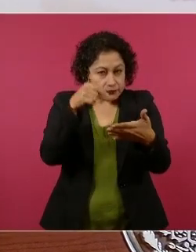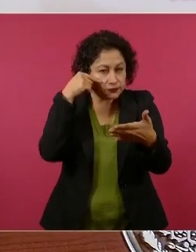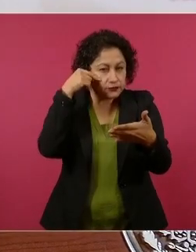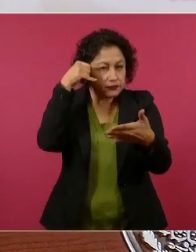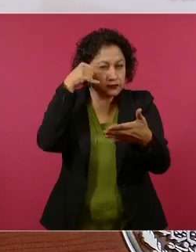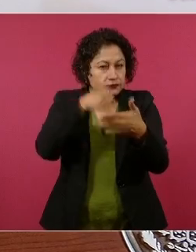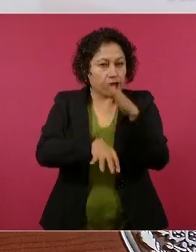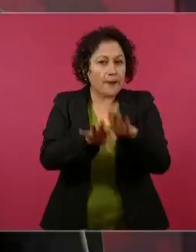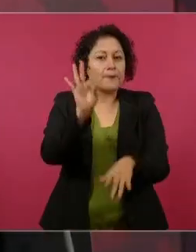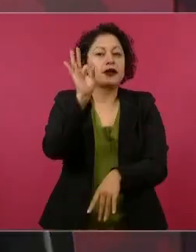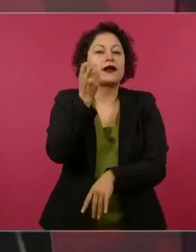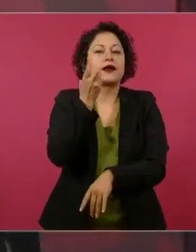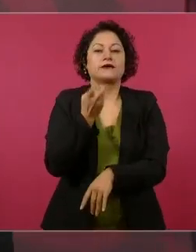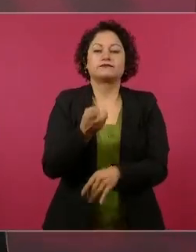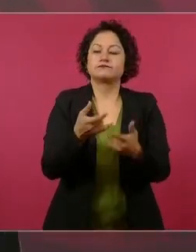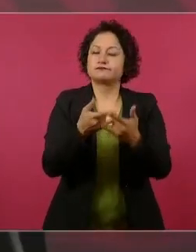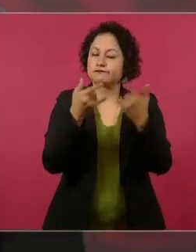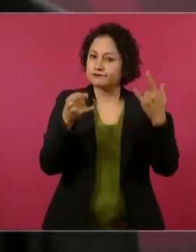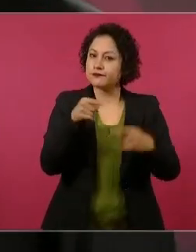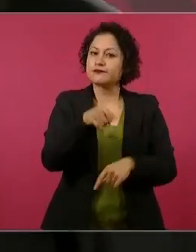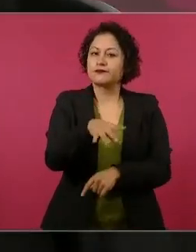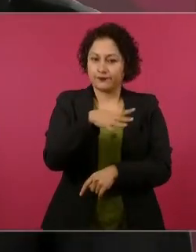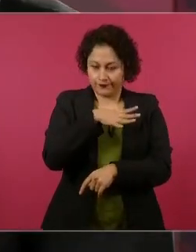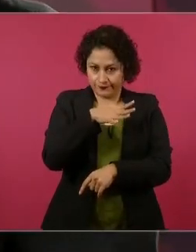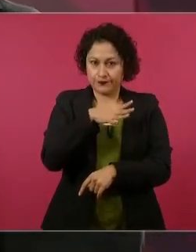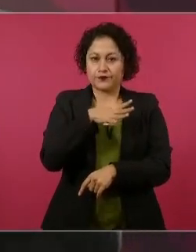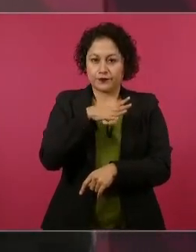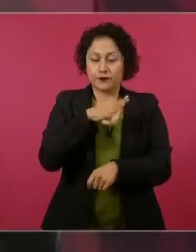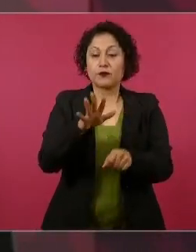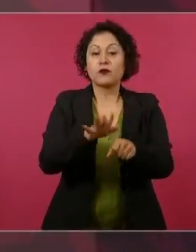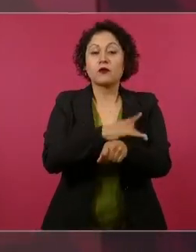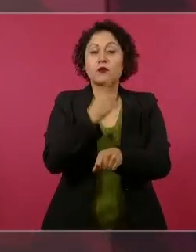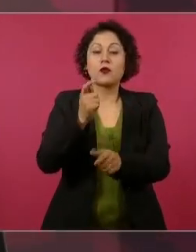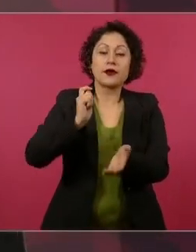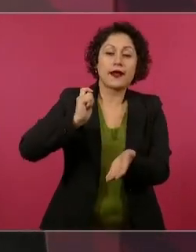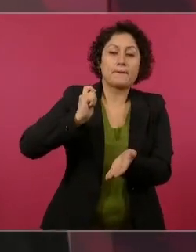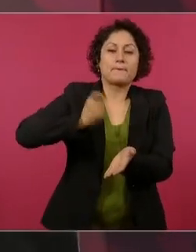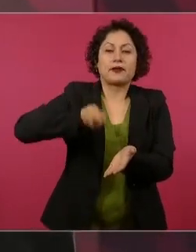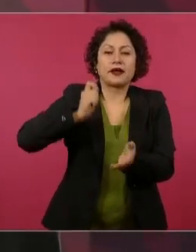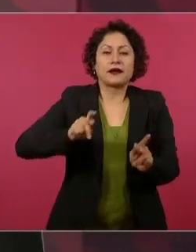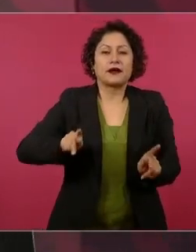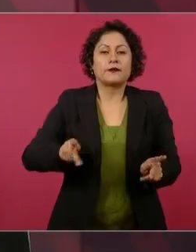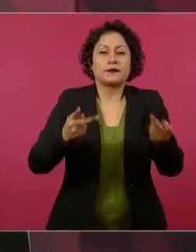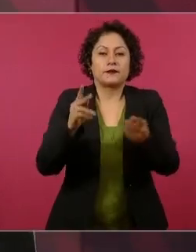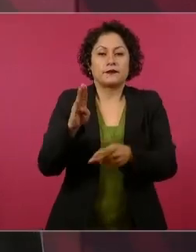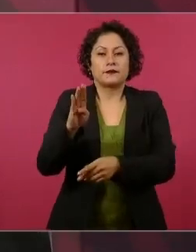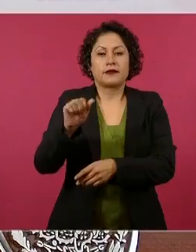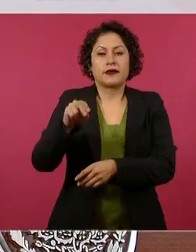el que quedó en segundo lugar en la subasta cuando entregaron Banamex,